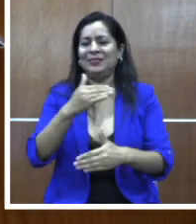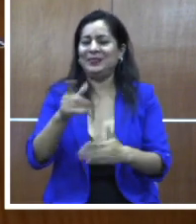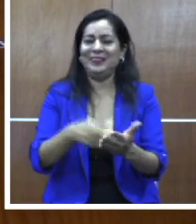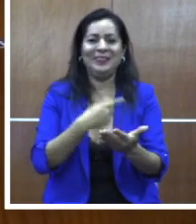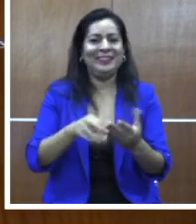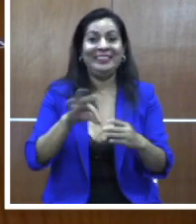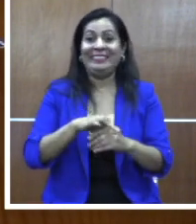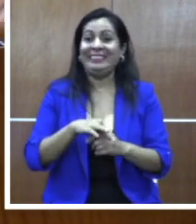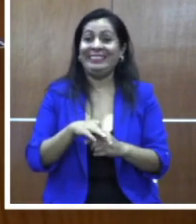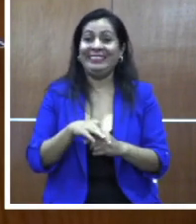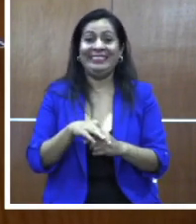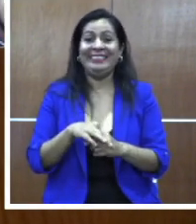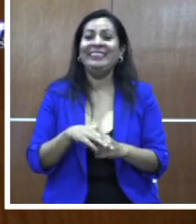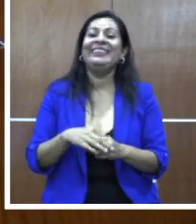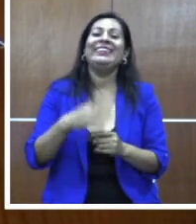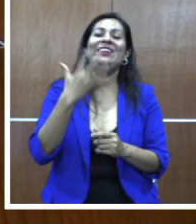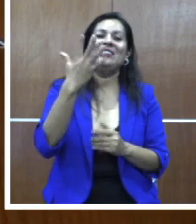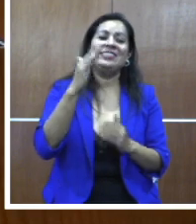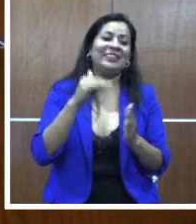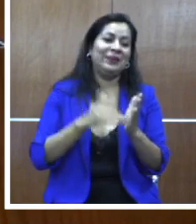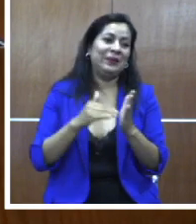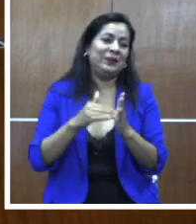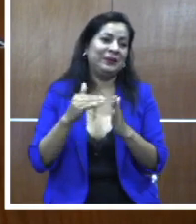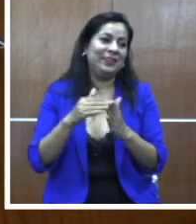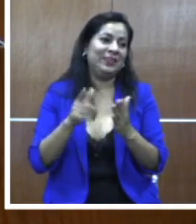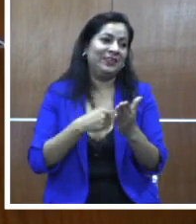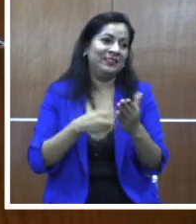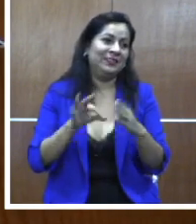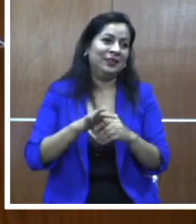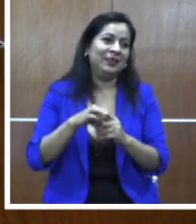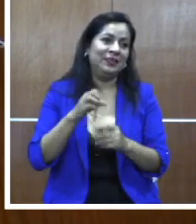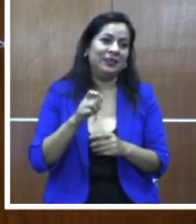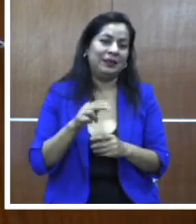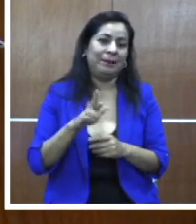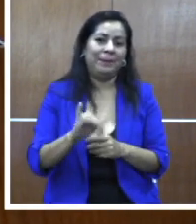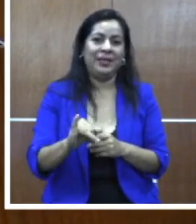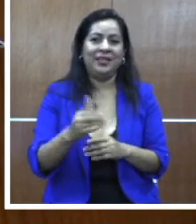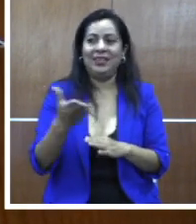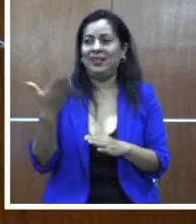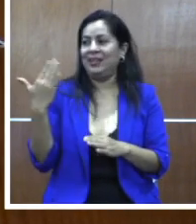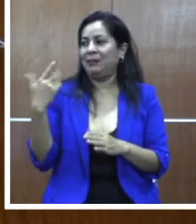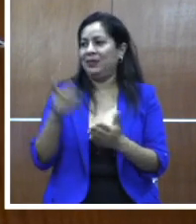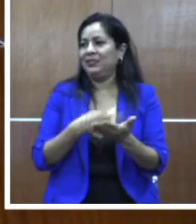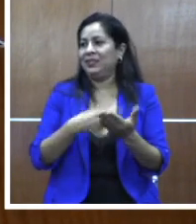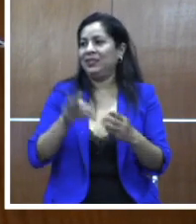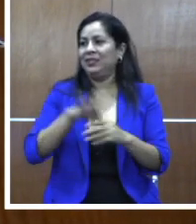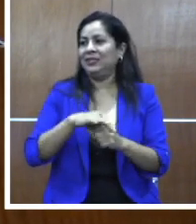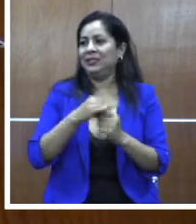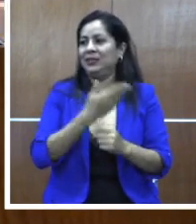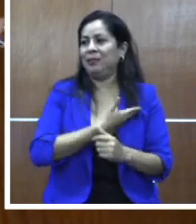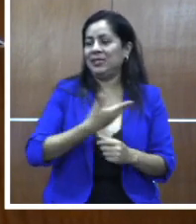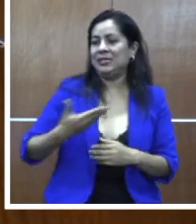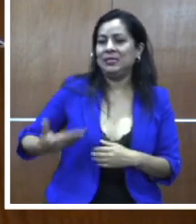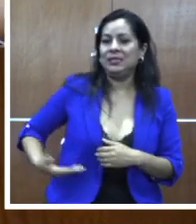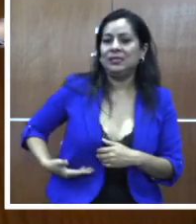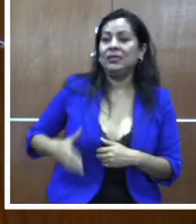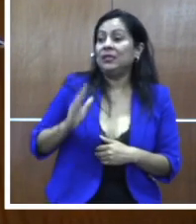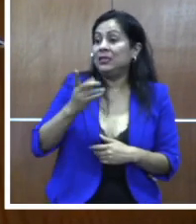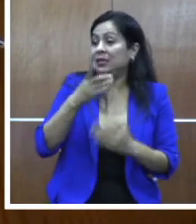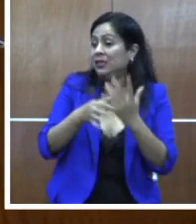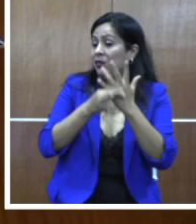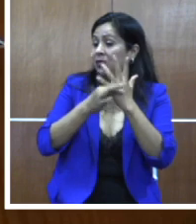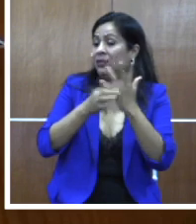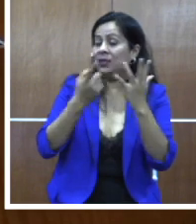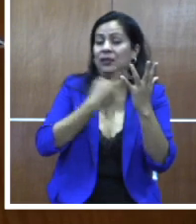electoral y los 5 millones de votos del PRI en la pasada elección presidencial. Ya lo dijo